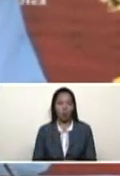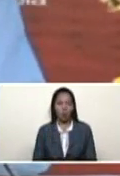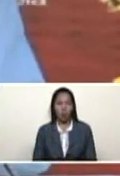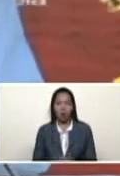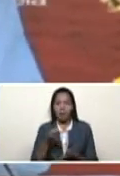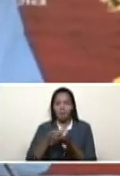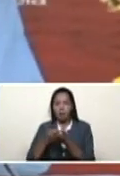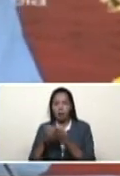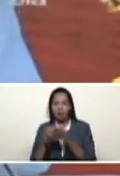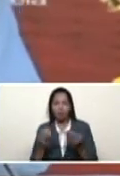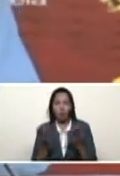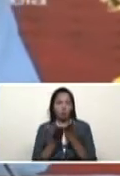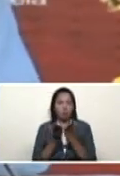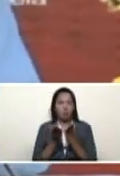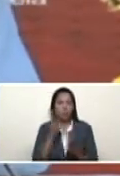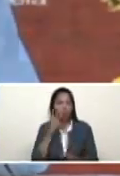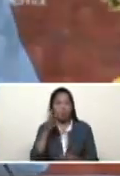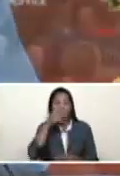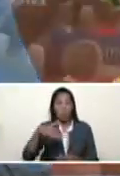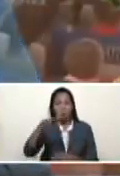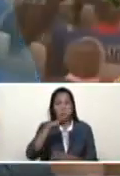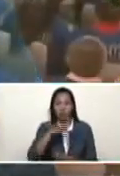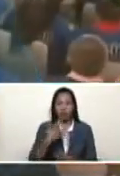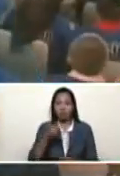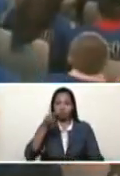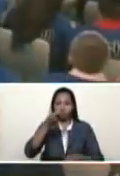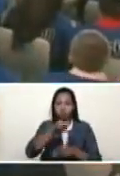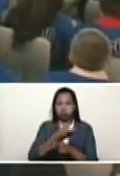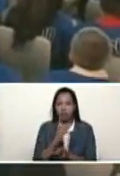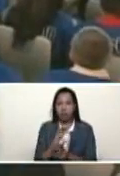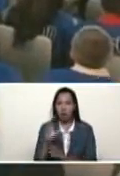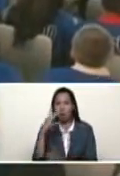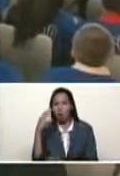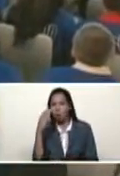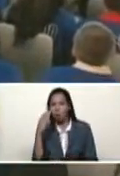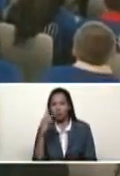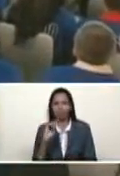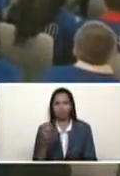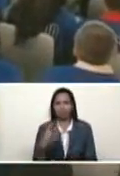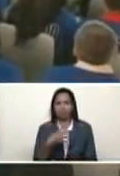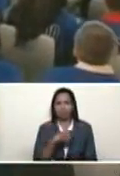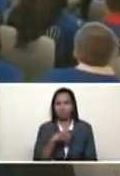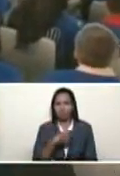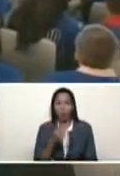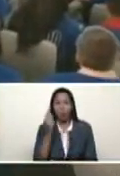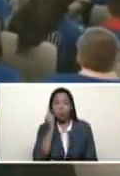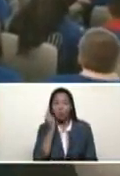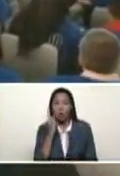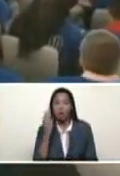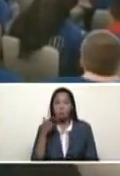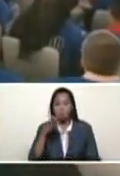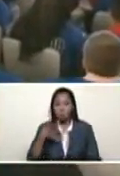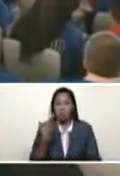¿Puede un hombre del pueblo aspirar a estudiar y graduarse? Una mujer del pueblo.